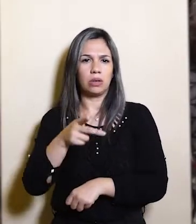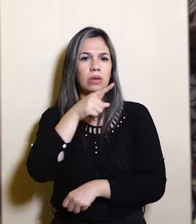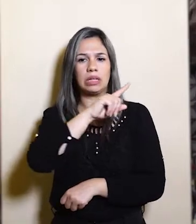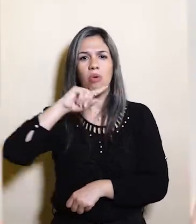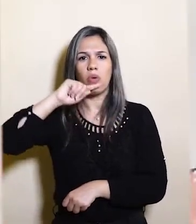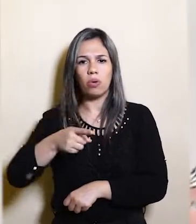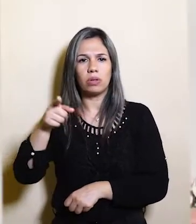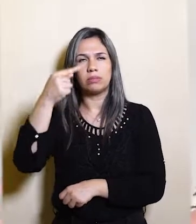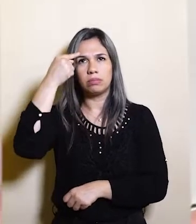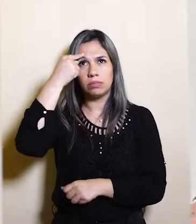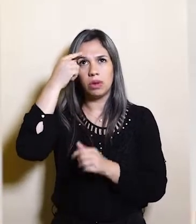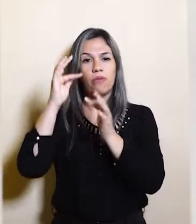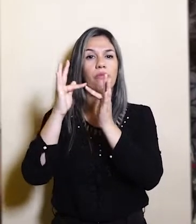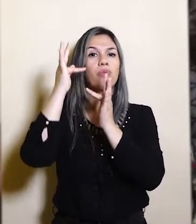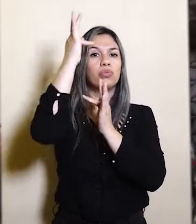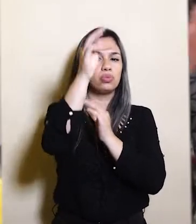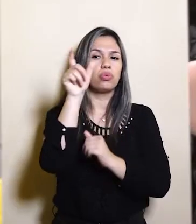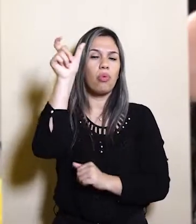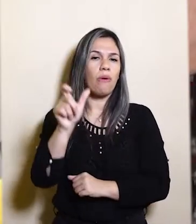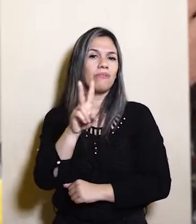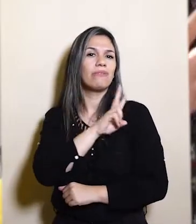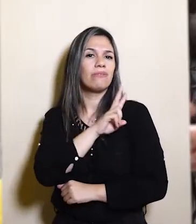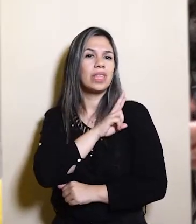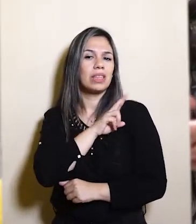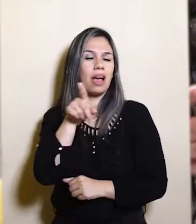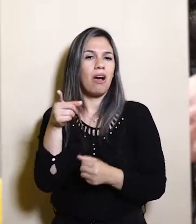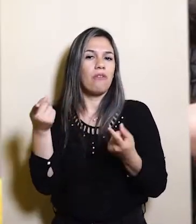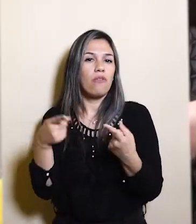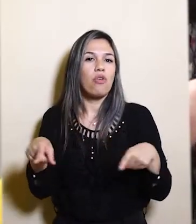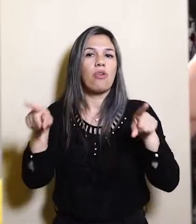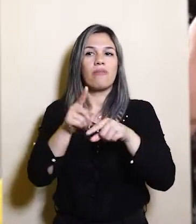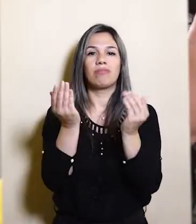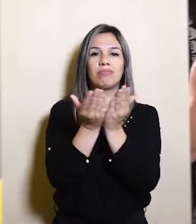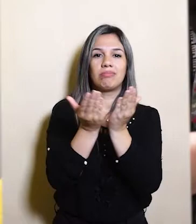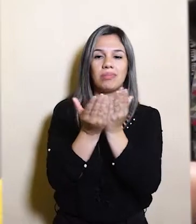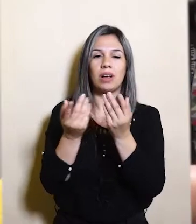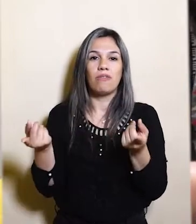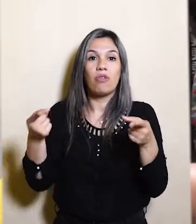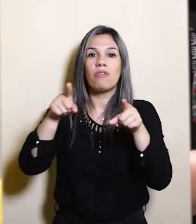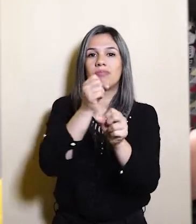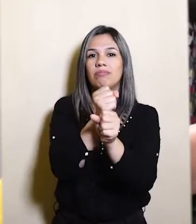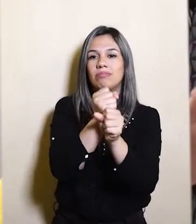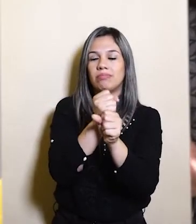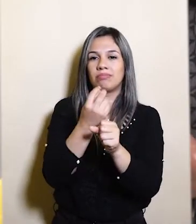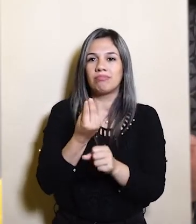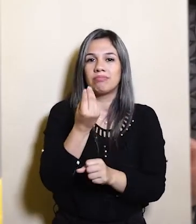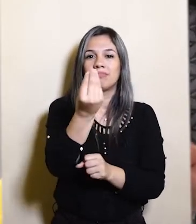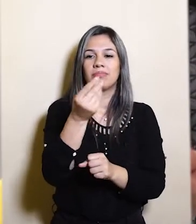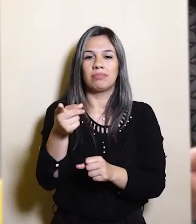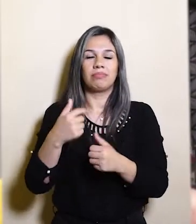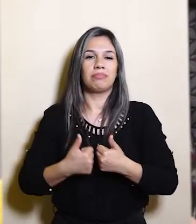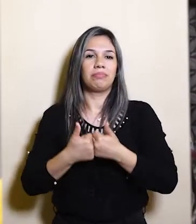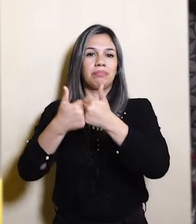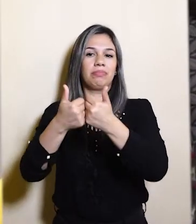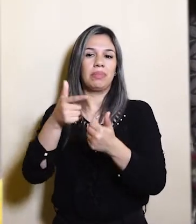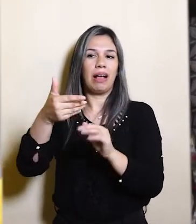el futuro, en el proyecto de vida digna, en cómo restituir derechos, en cómo asignar agencia a esa niña que sufrió esa